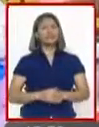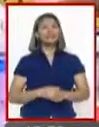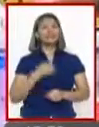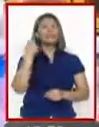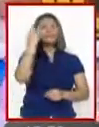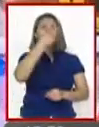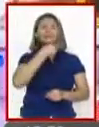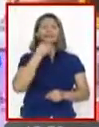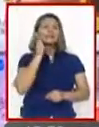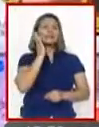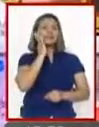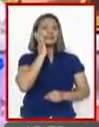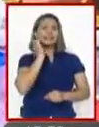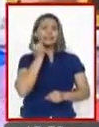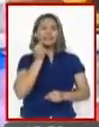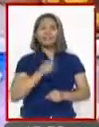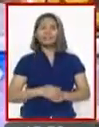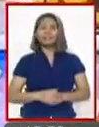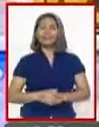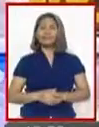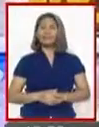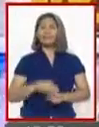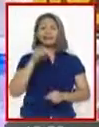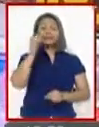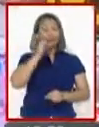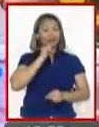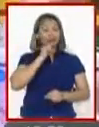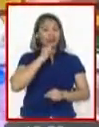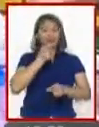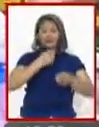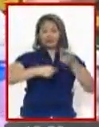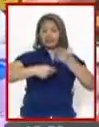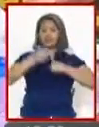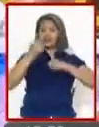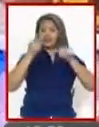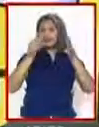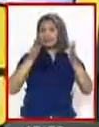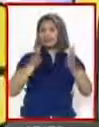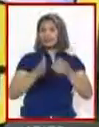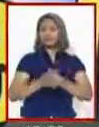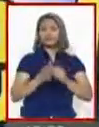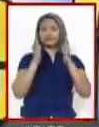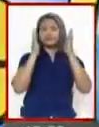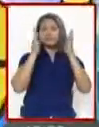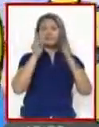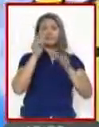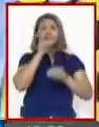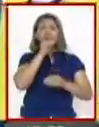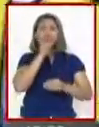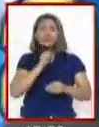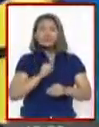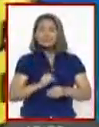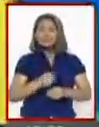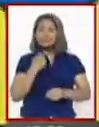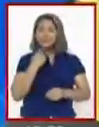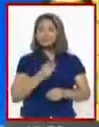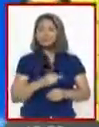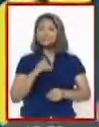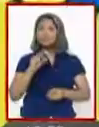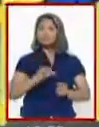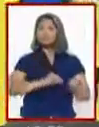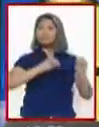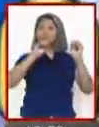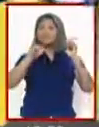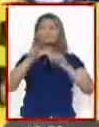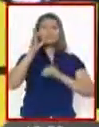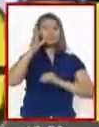careta. Entonces yo quiero decir que una señora que tiene un negocio así, ¿verdad?, de atender a ancianos y todo eso, yo de luego no llevaría a mi